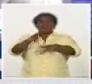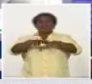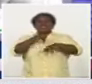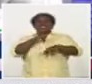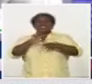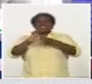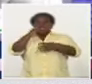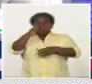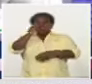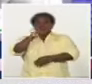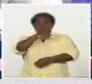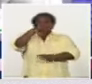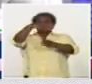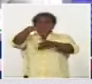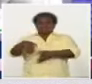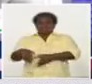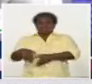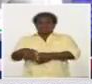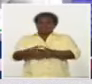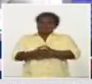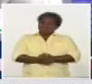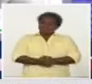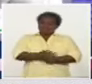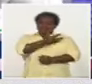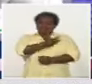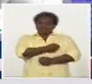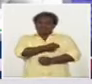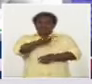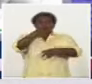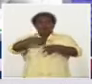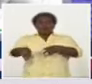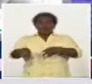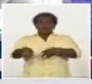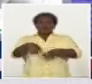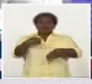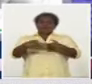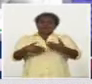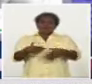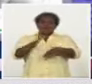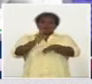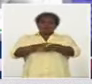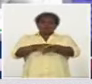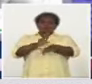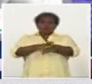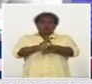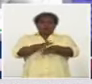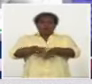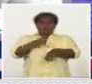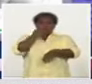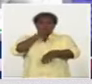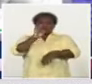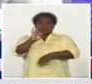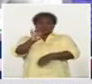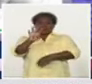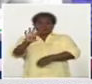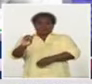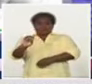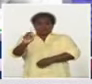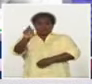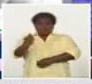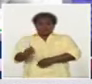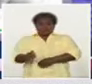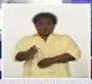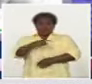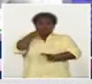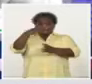y guía de tantos de sus triunfos. Otro zarpazo de la COVID-19 que ya suma más de 740 fallecidos en nuestro